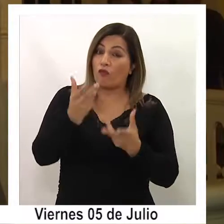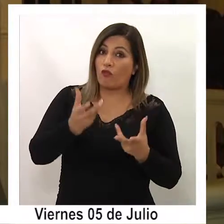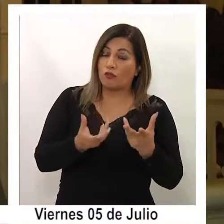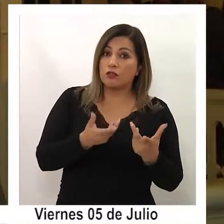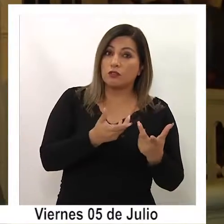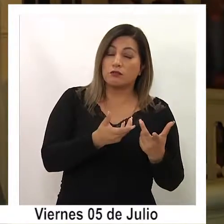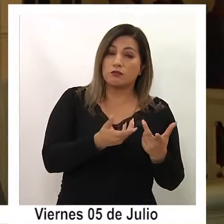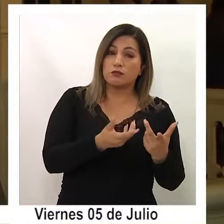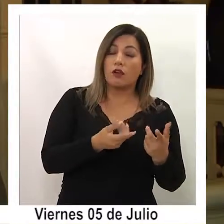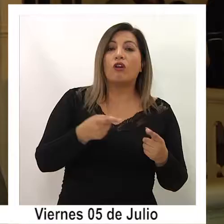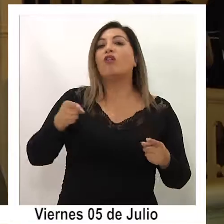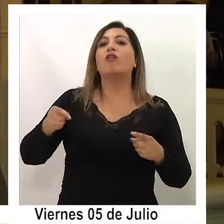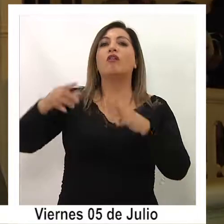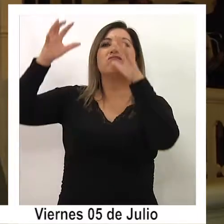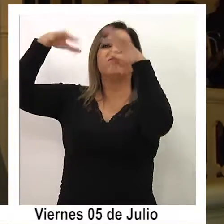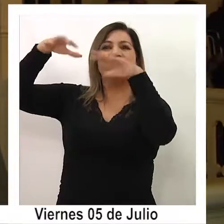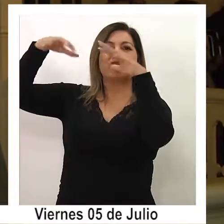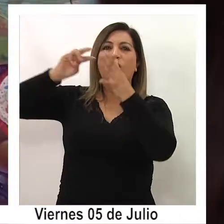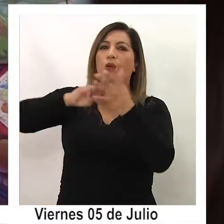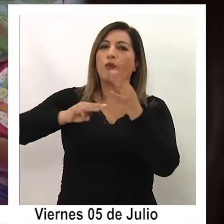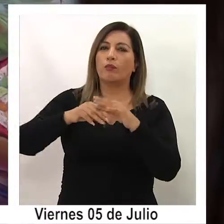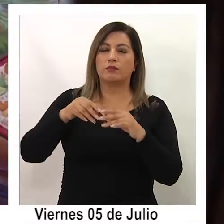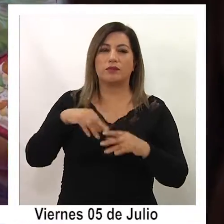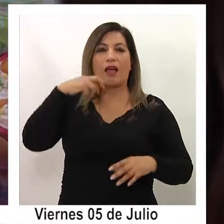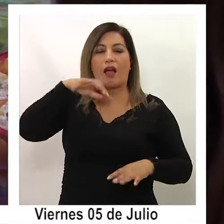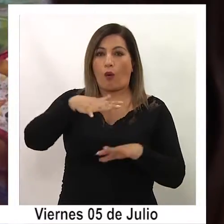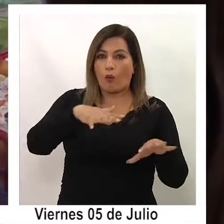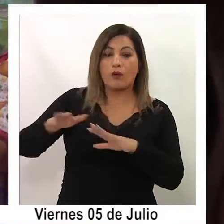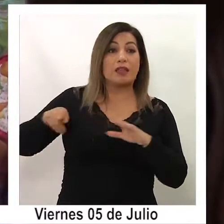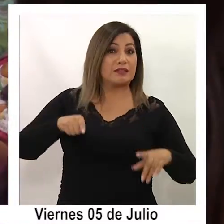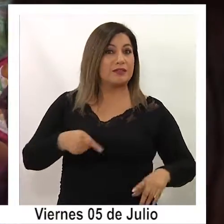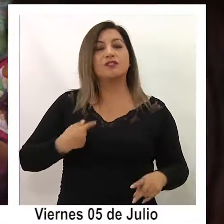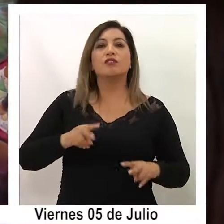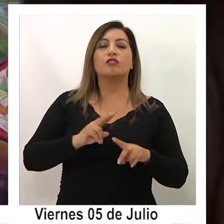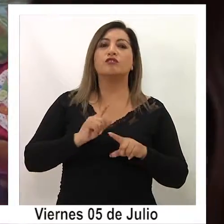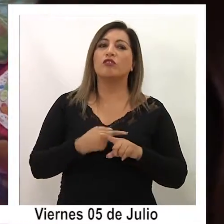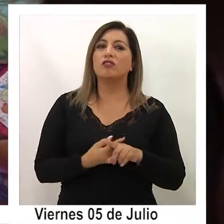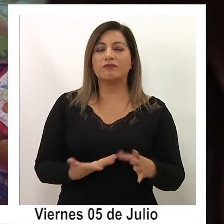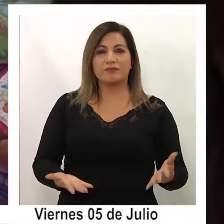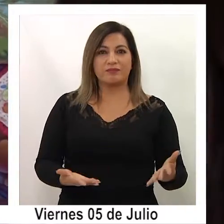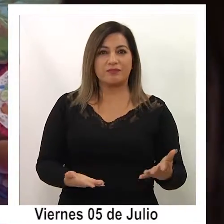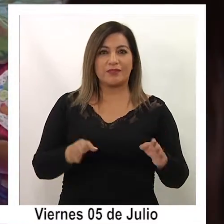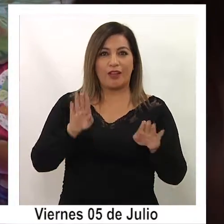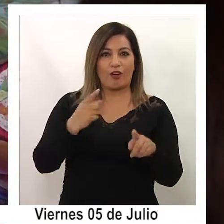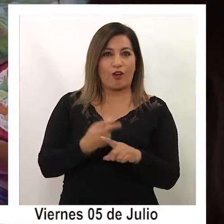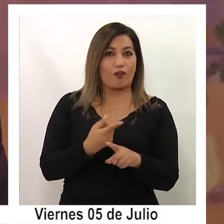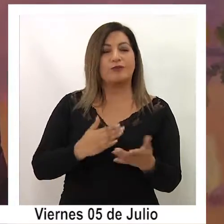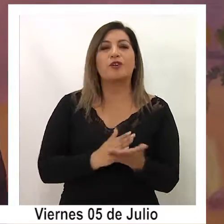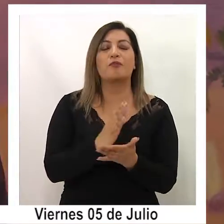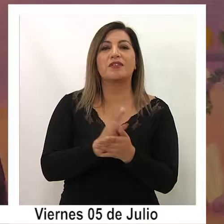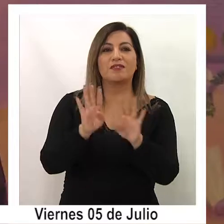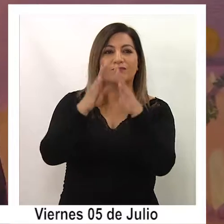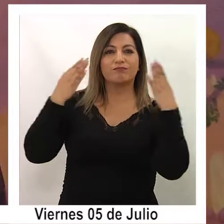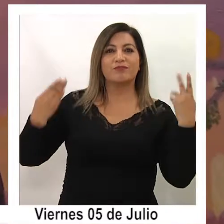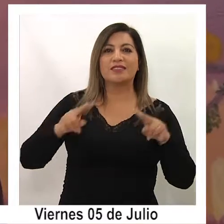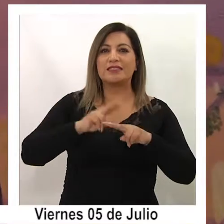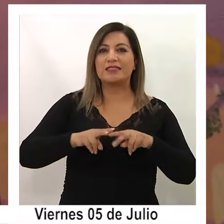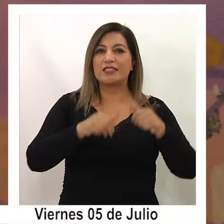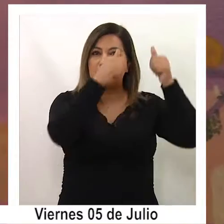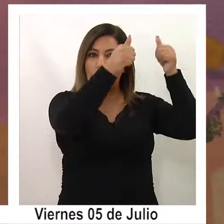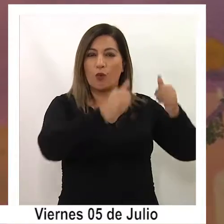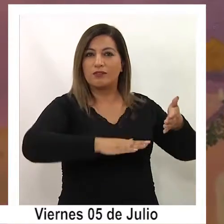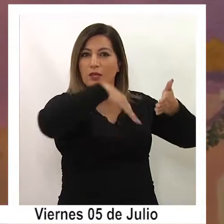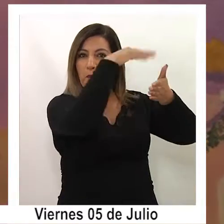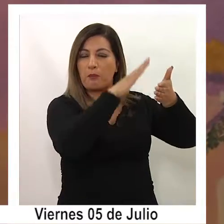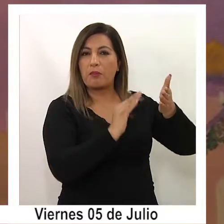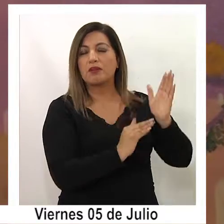o la posibilidad de la destrucción de material por humedad. Como una forma de realzar esta reinauguración, se montó una exposición